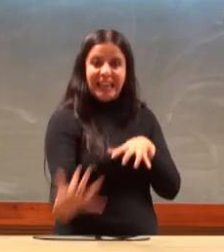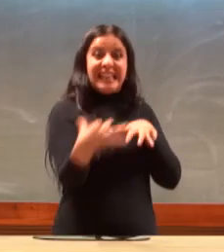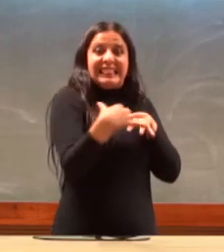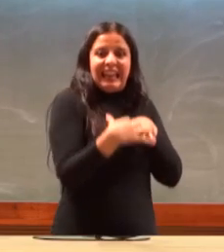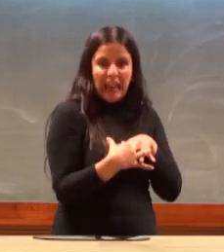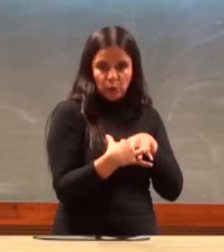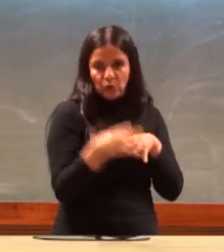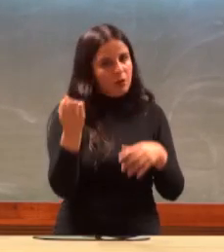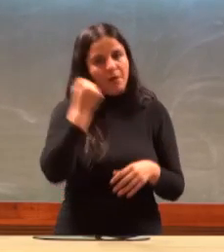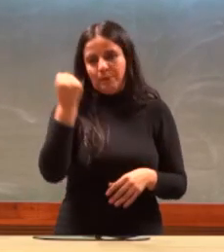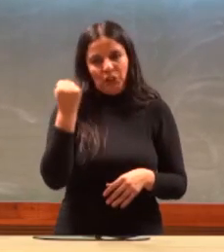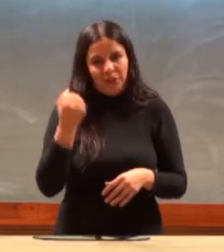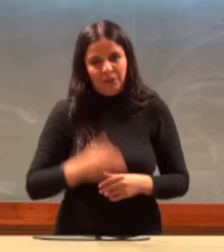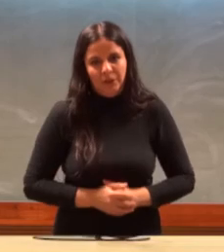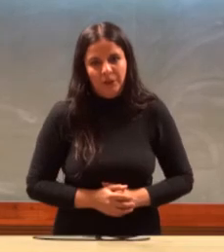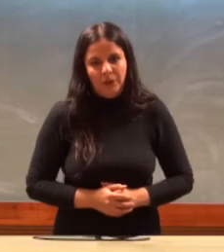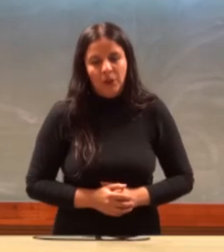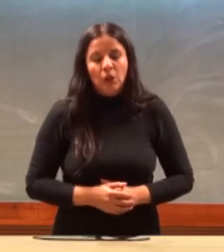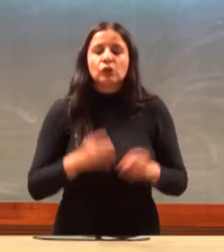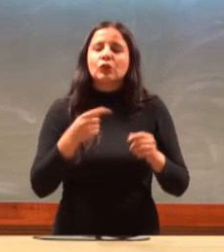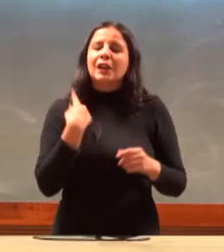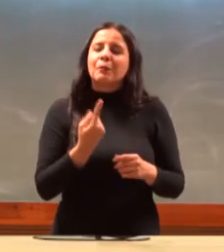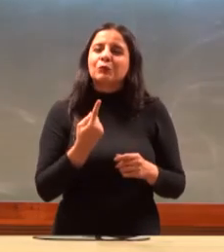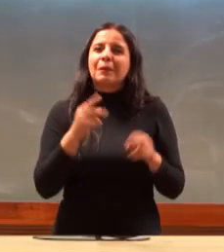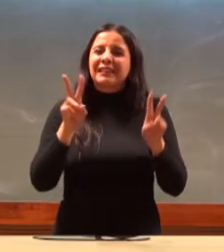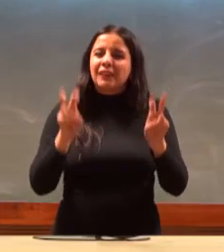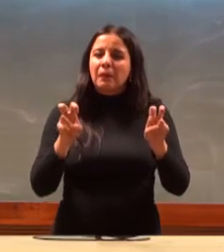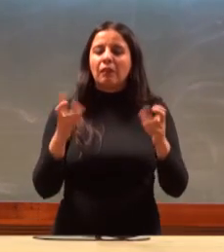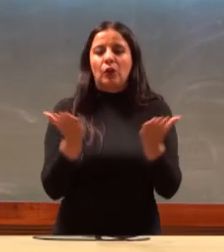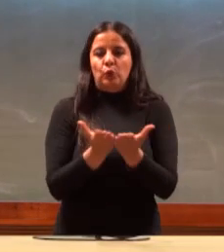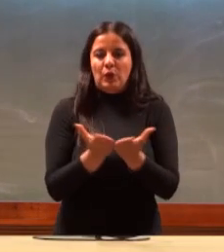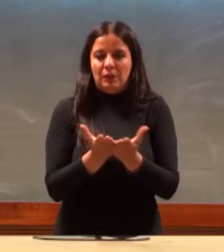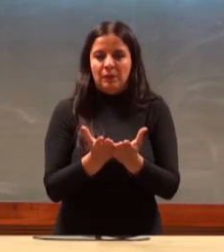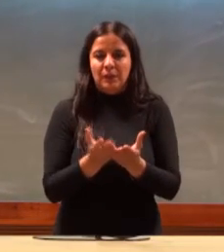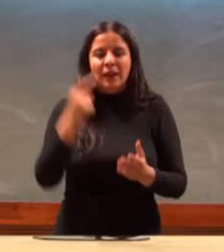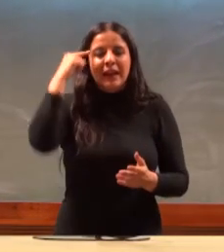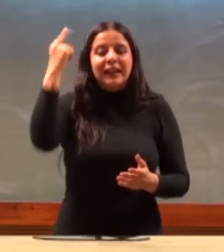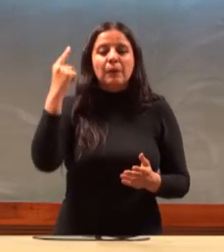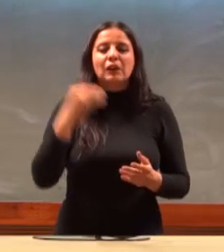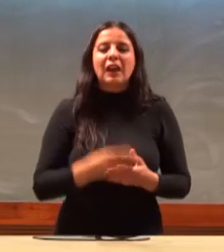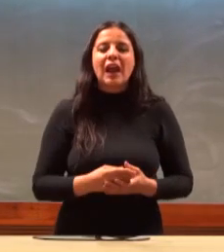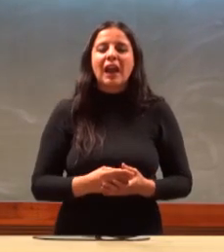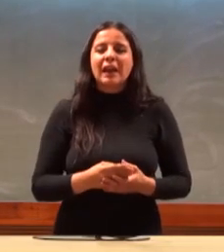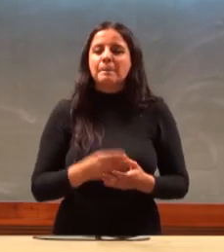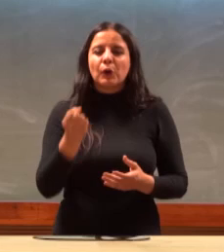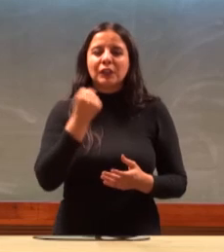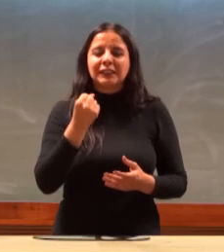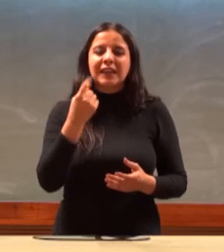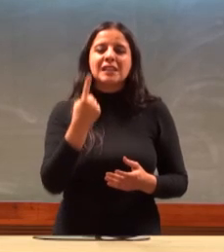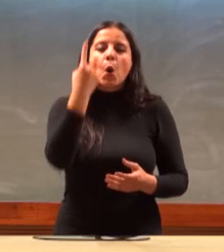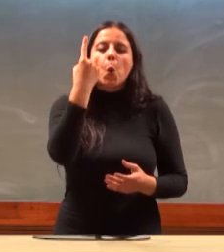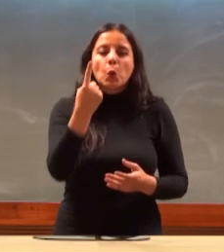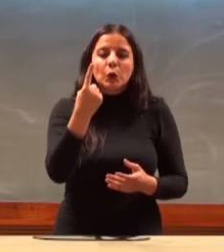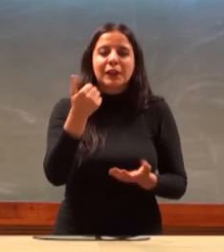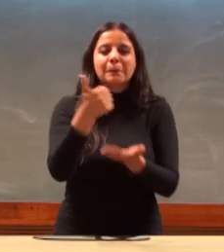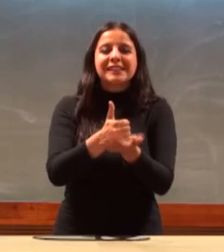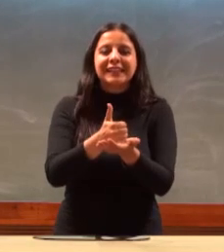creeremos dos aspectos importantes en relación a los estudiantes por un lado creemos que es importante que haya un representante electo dentro